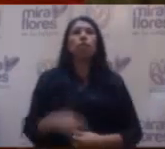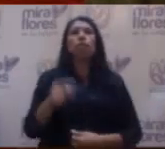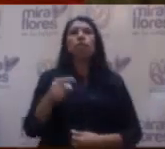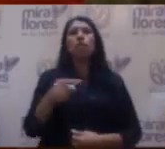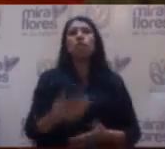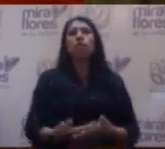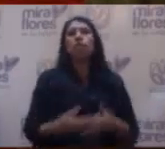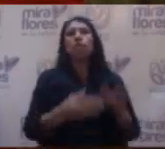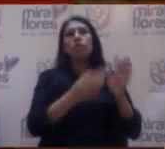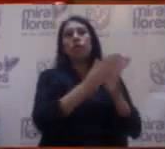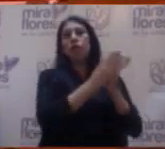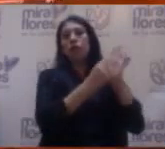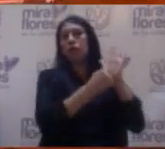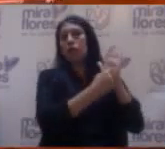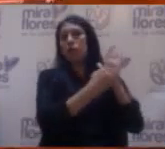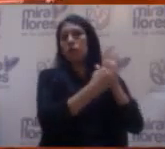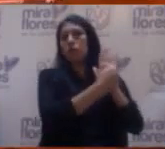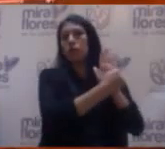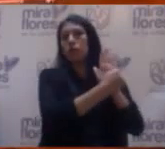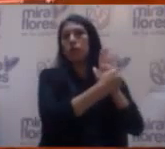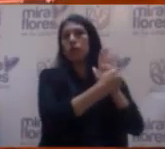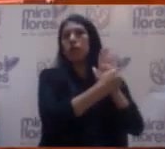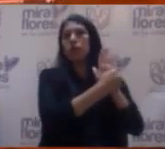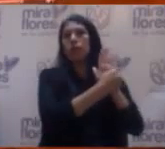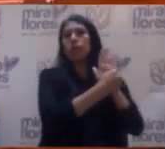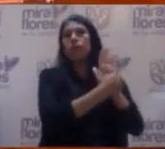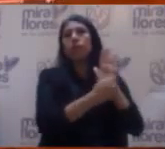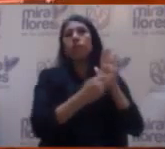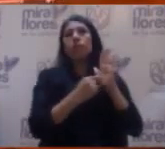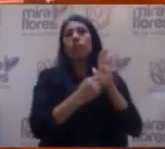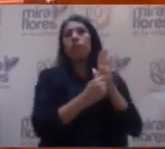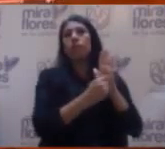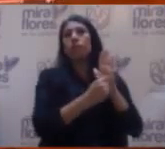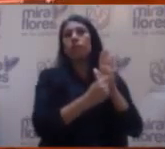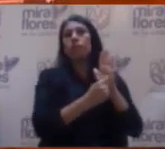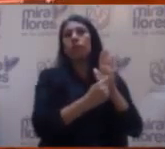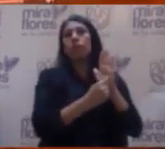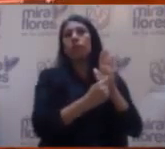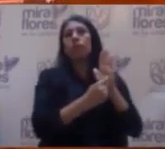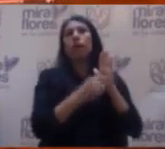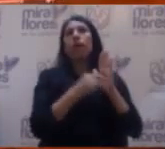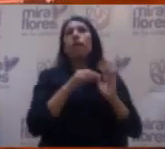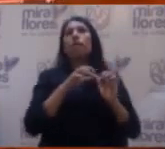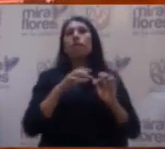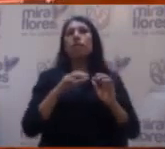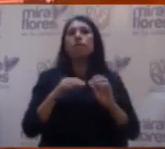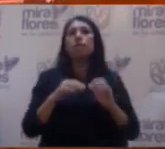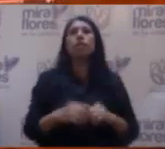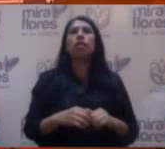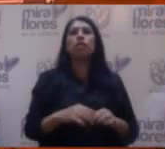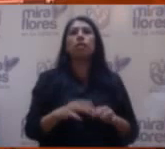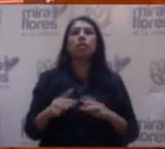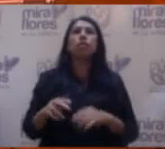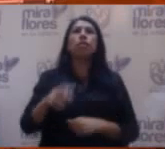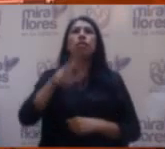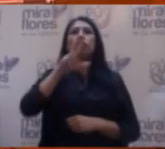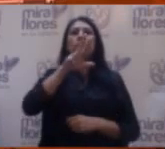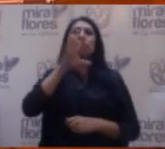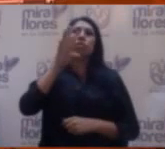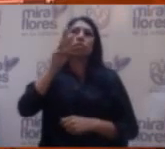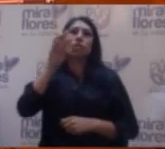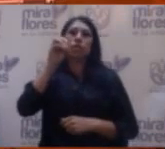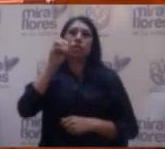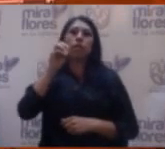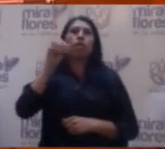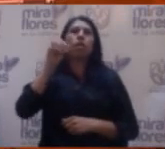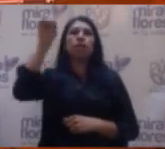de las partes del documento se recoge lo que es Miraflores 360 grados